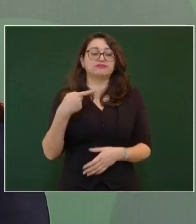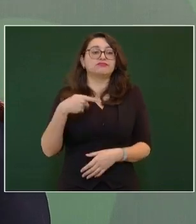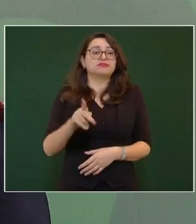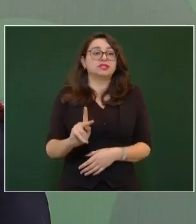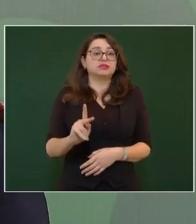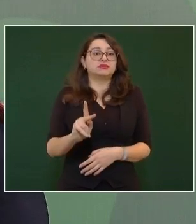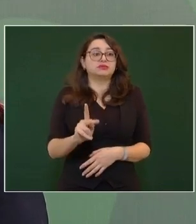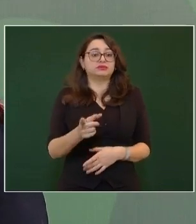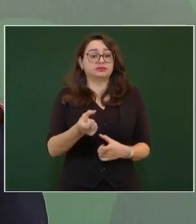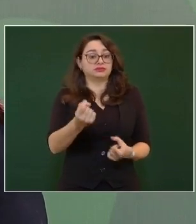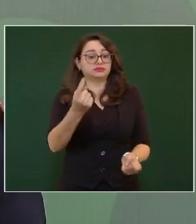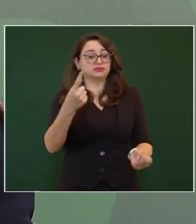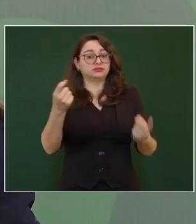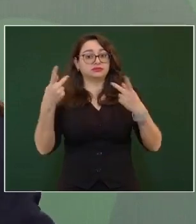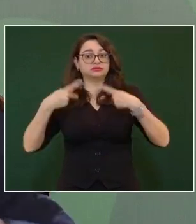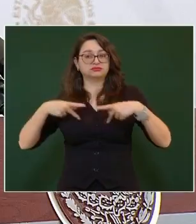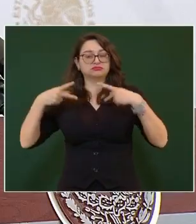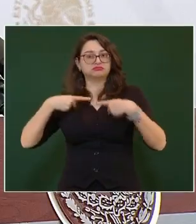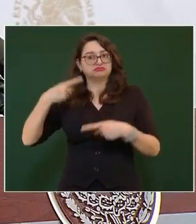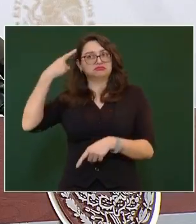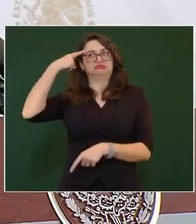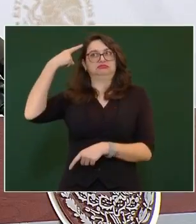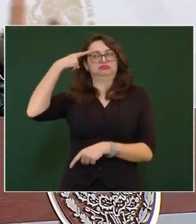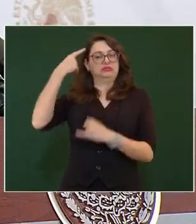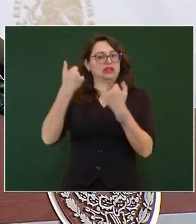con ese proyecto. Ahora que